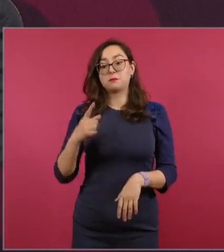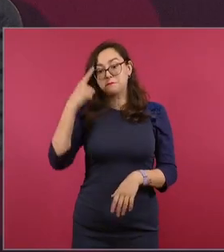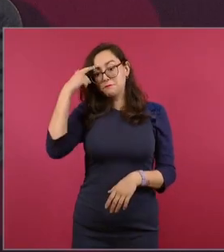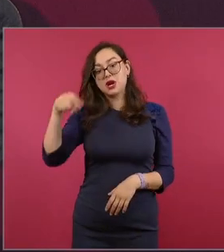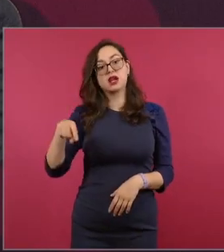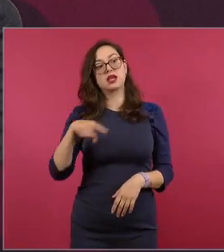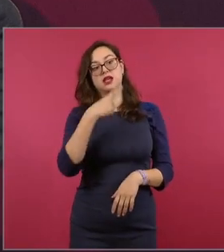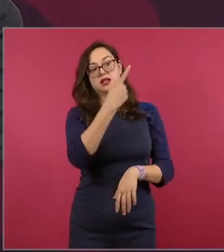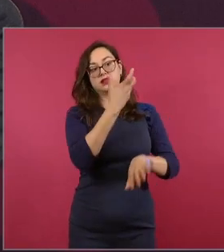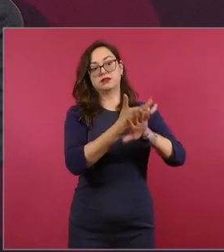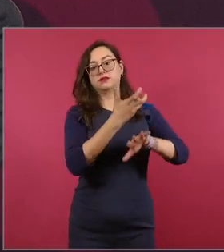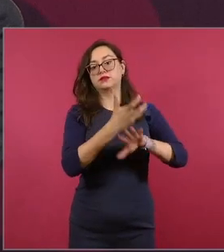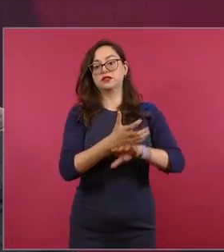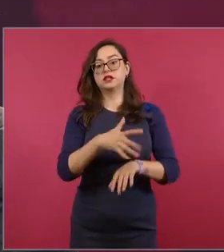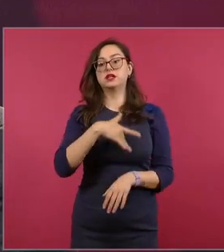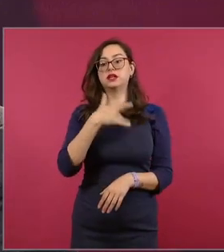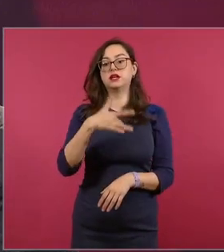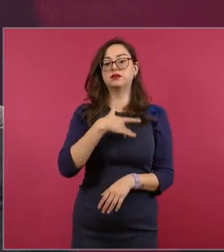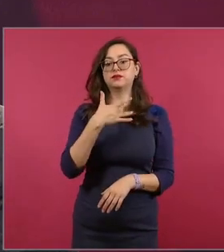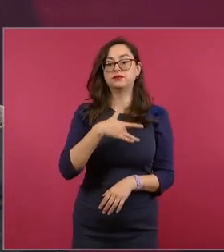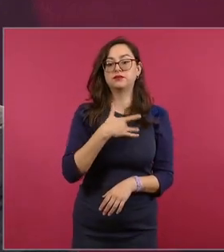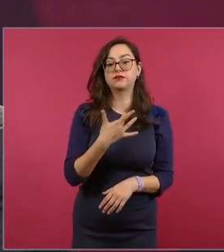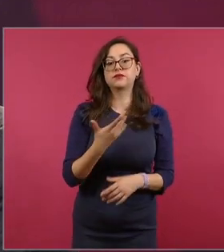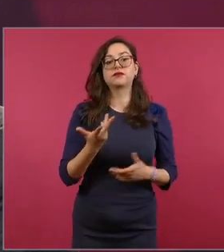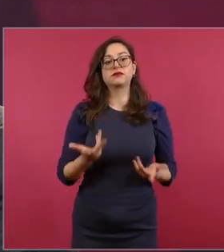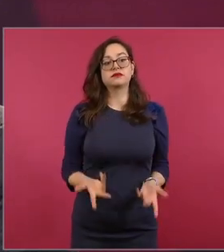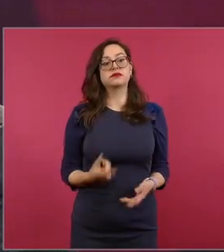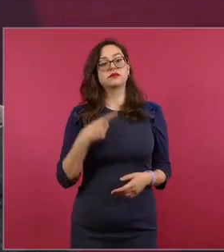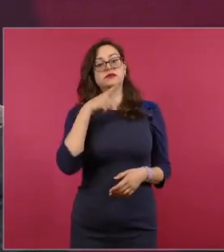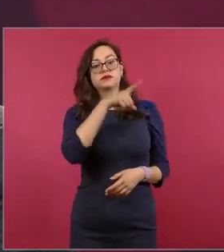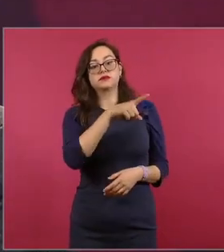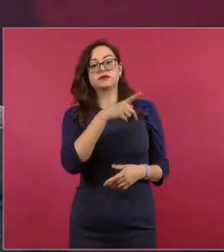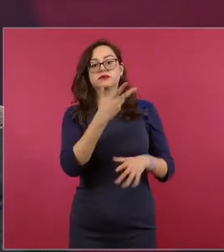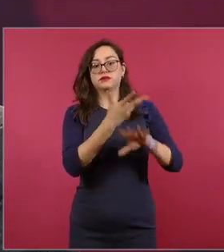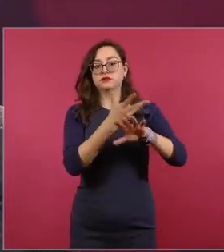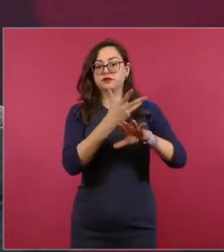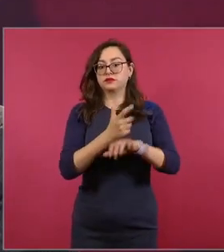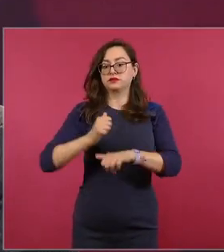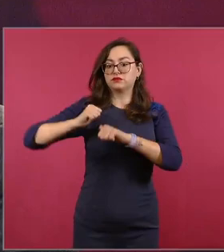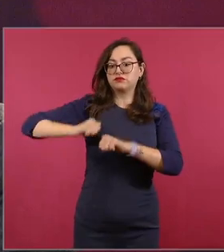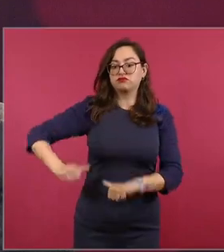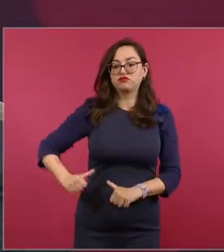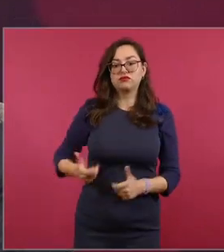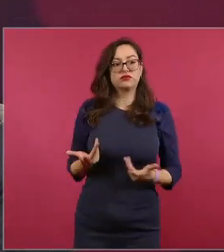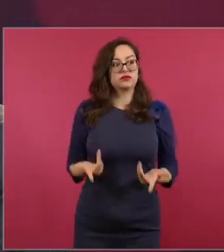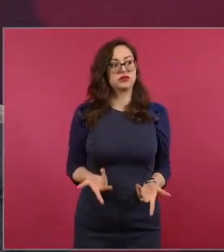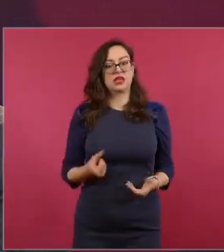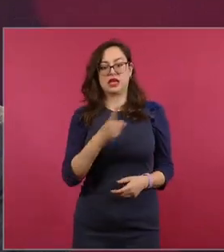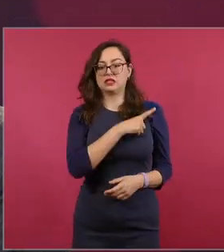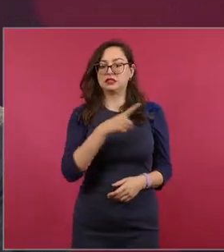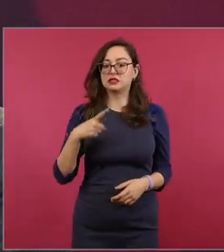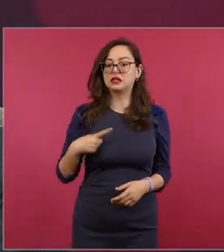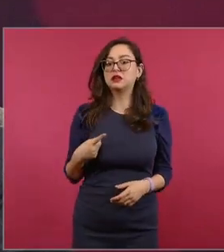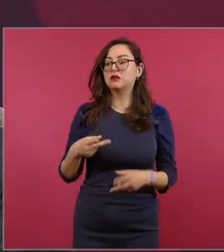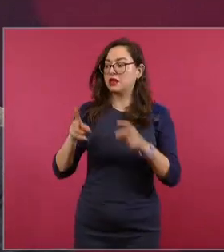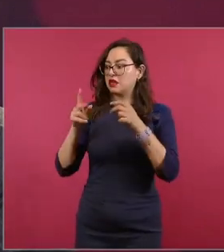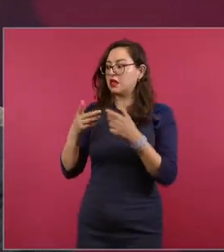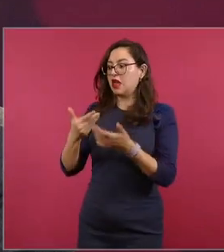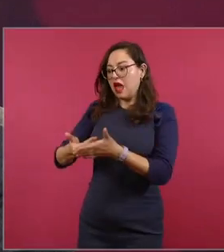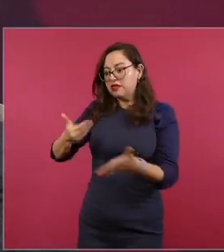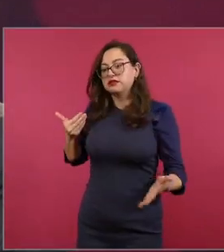sensibilizar a las autoridades en Estados Unidos para que se atiendan las causas.